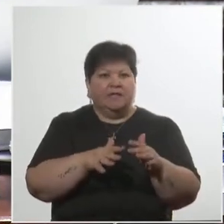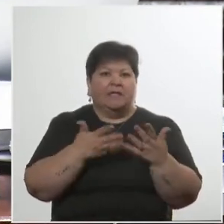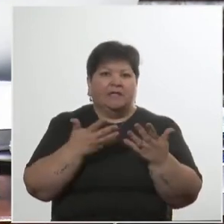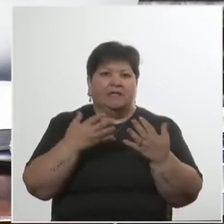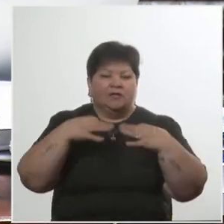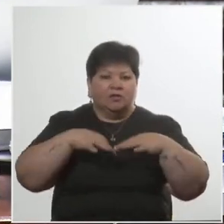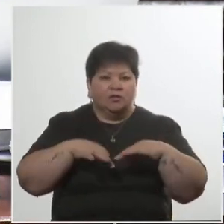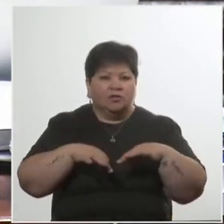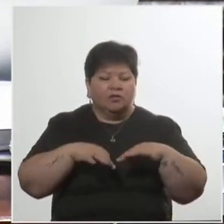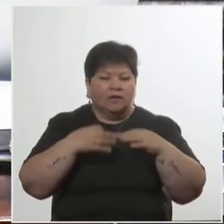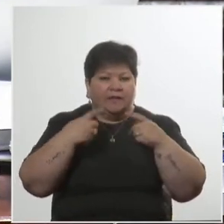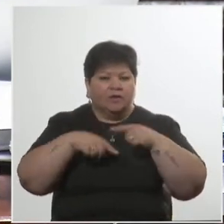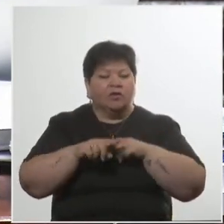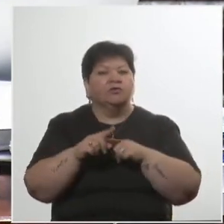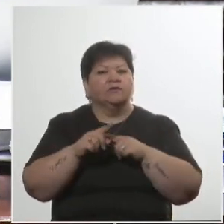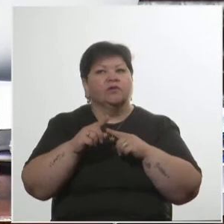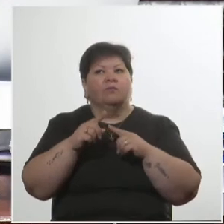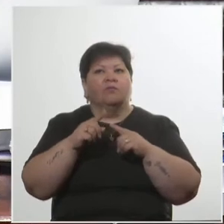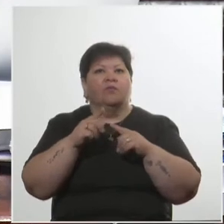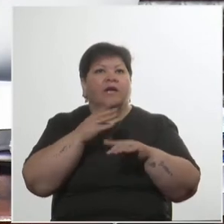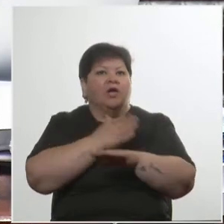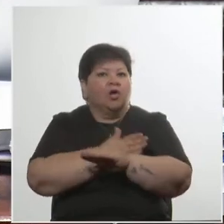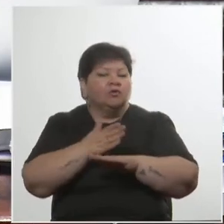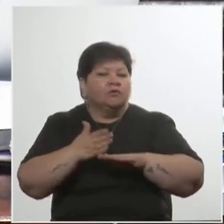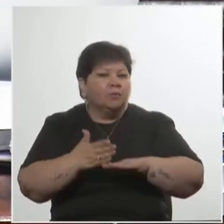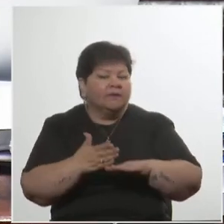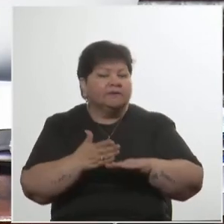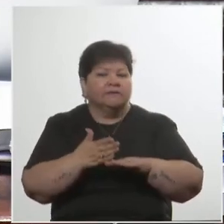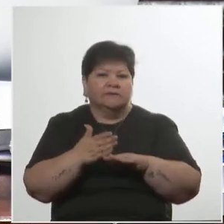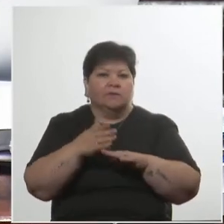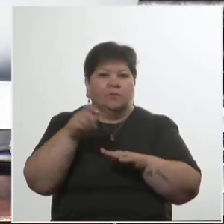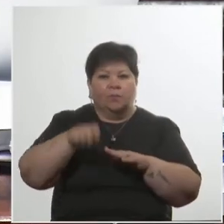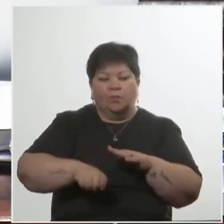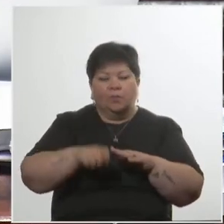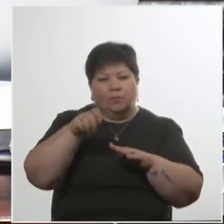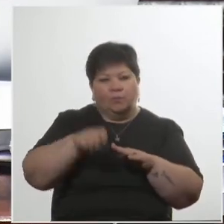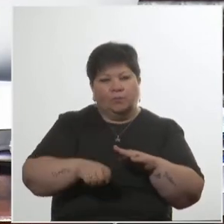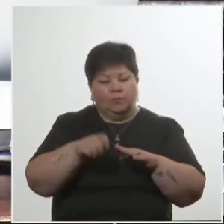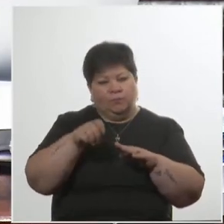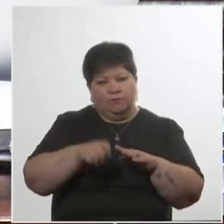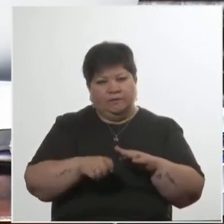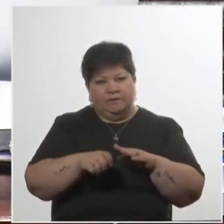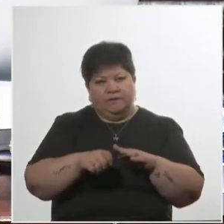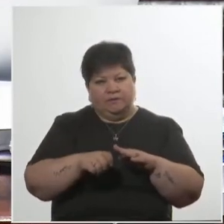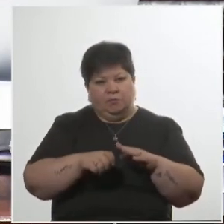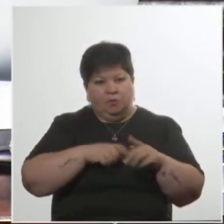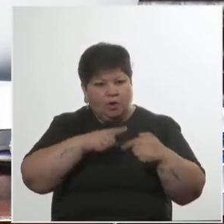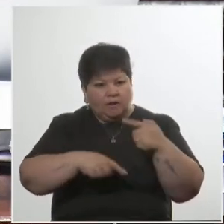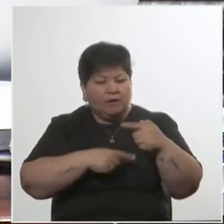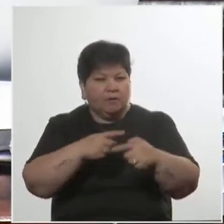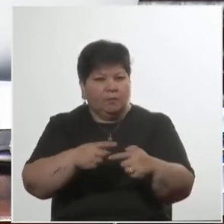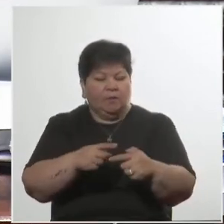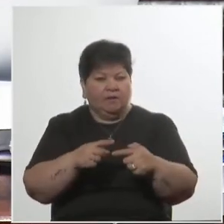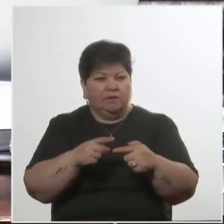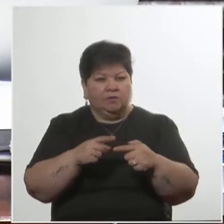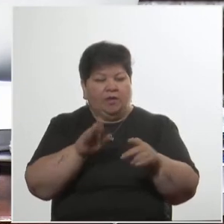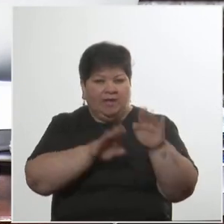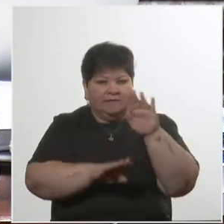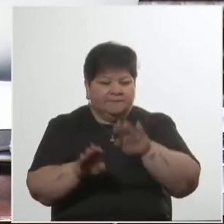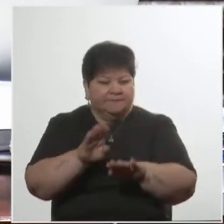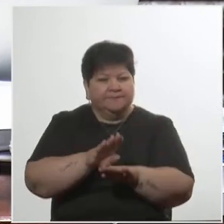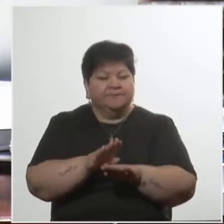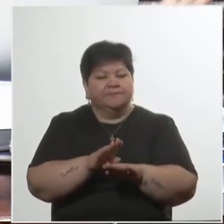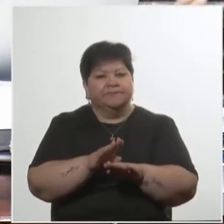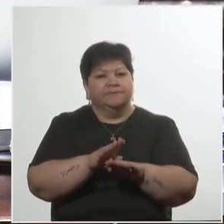una consecuencia jurídica similar común espejo sobre la comisión que se proyecta en el proyecto